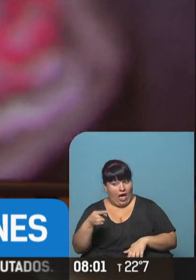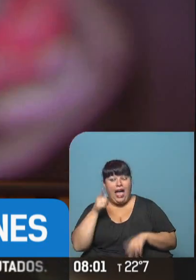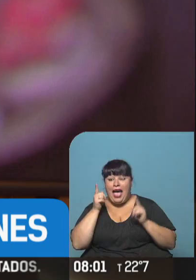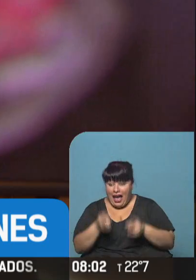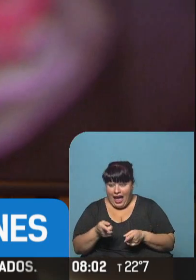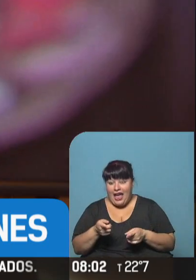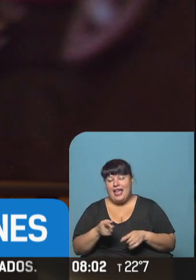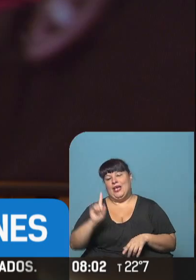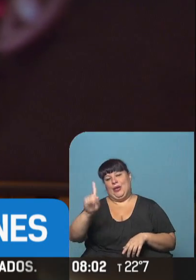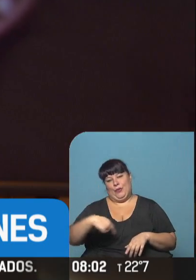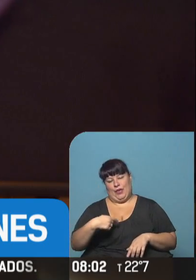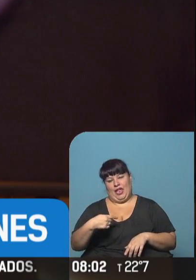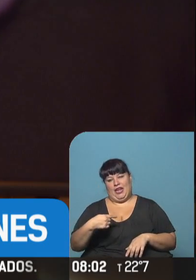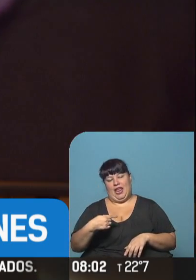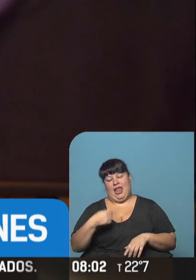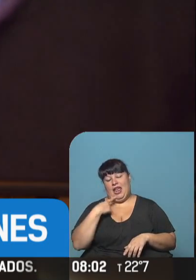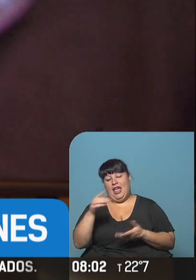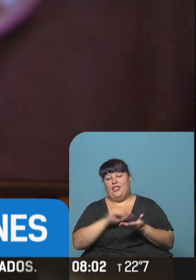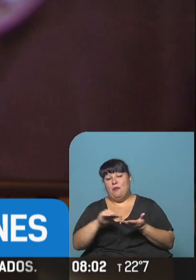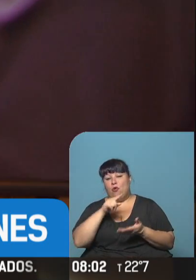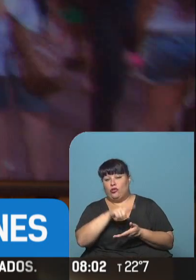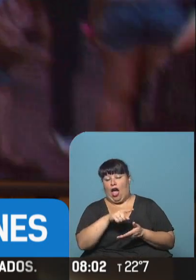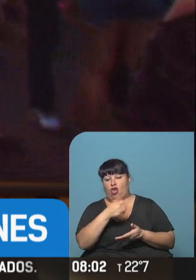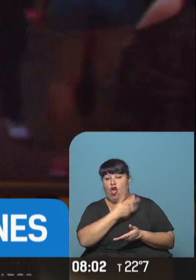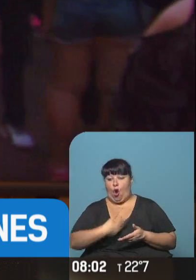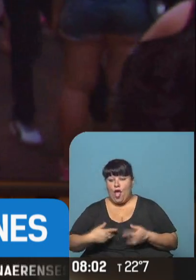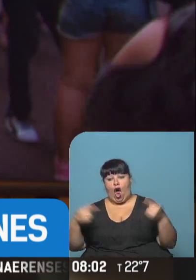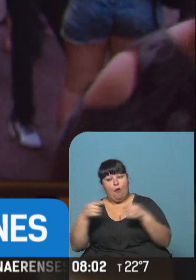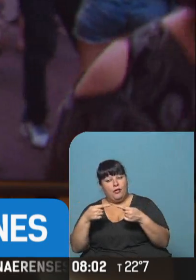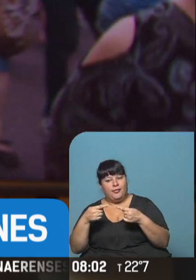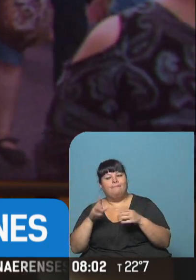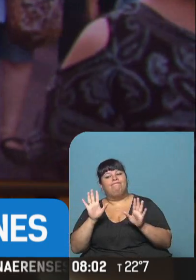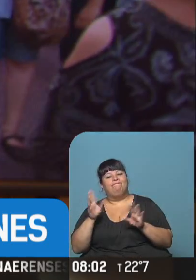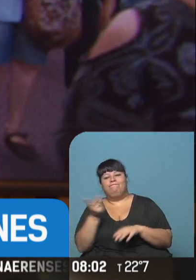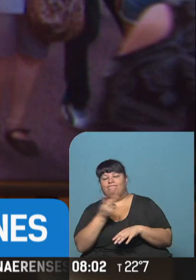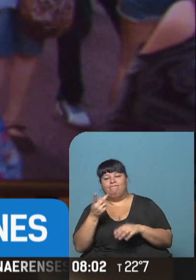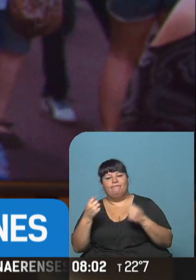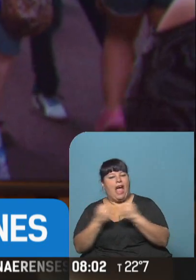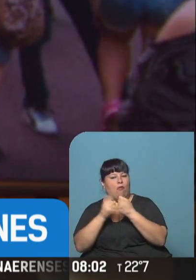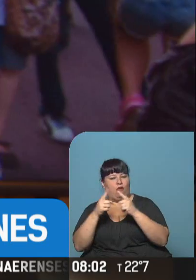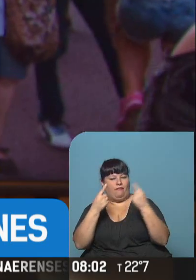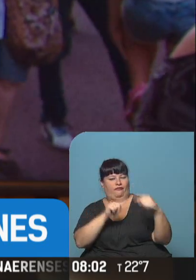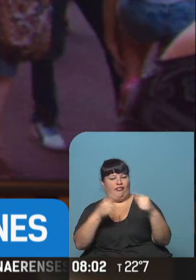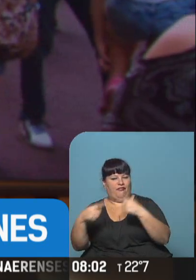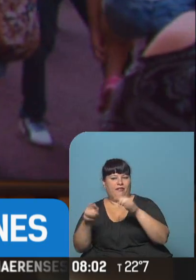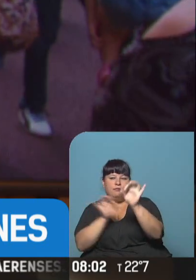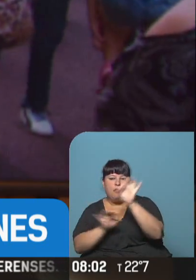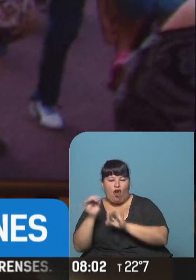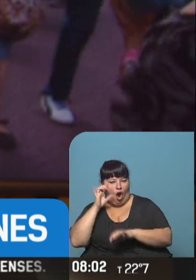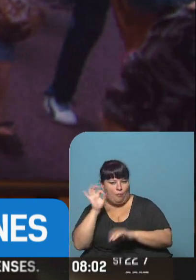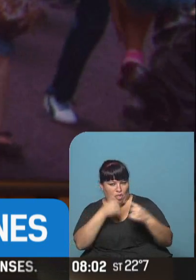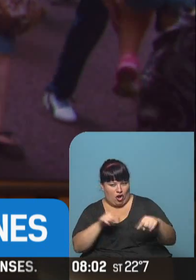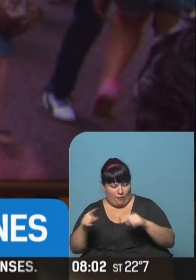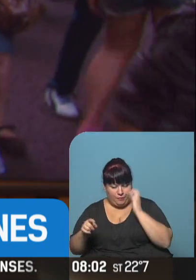ahí donde señalan los diputados del oficialismo y de la oposición, donde tienen diferentes